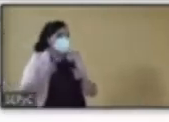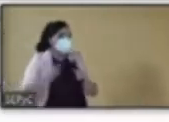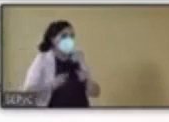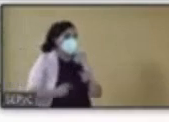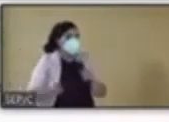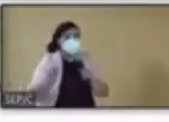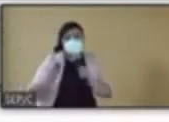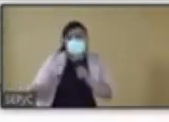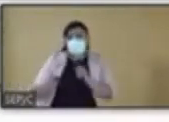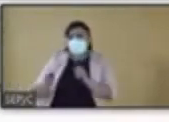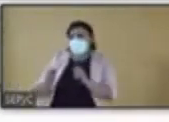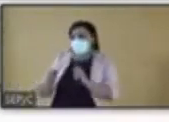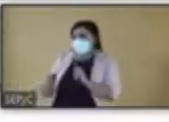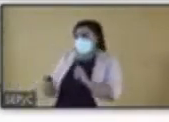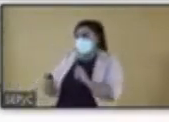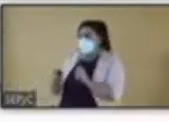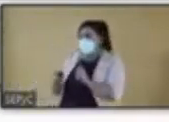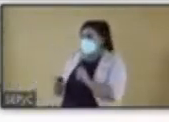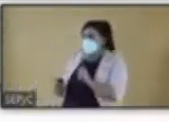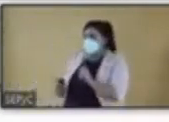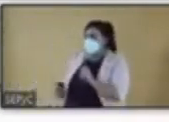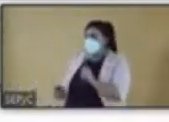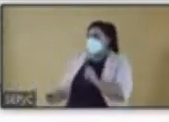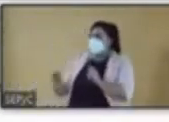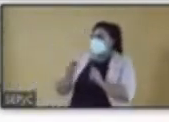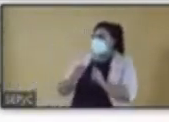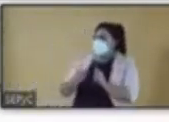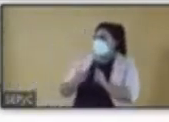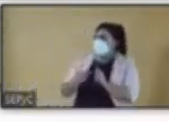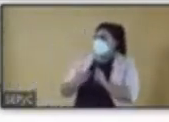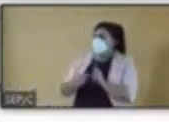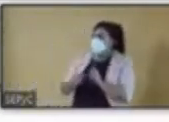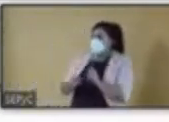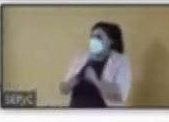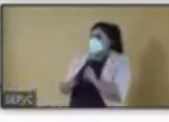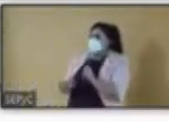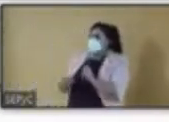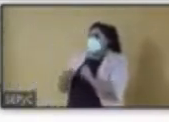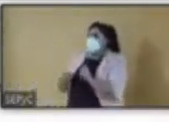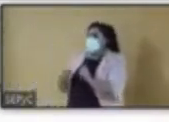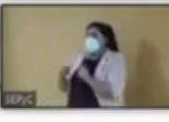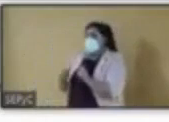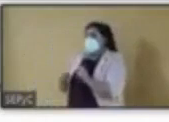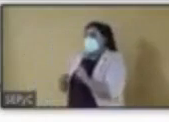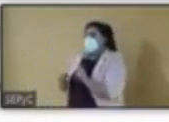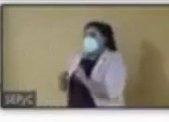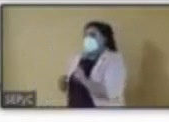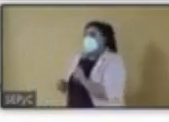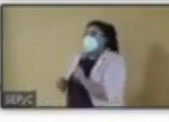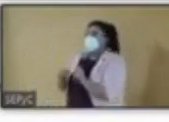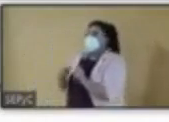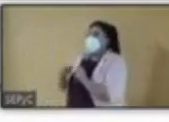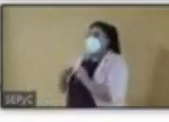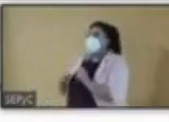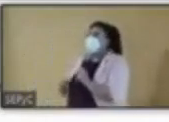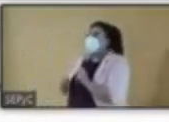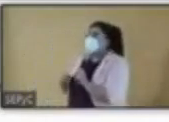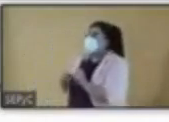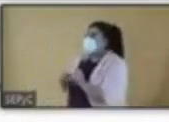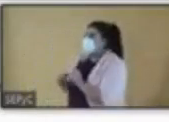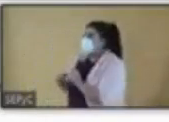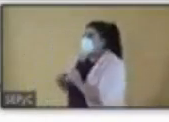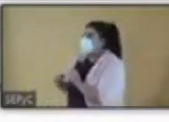de la declaración de posible conflicto de intereses. Hasta la ventana anterior se consideraba lo que es la